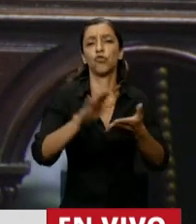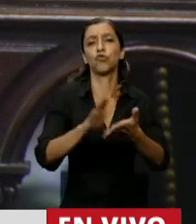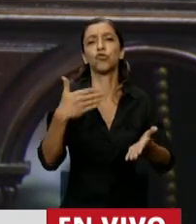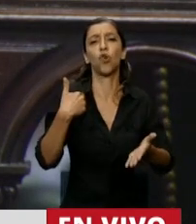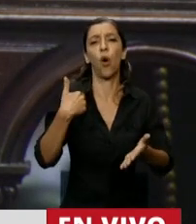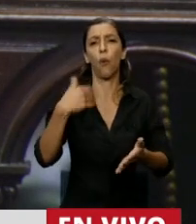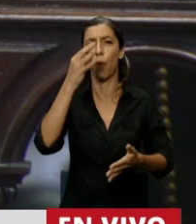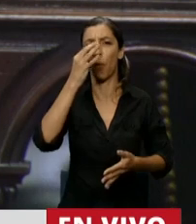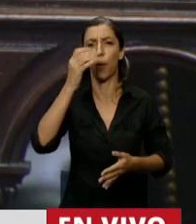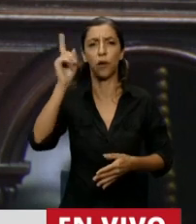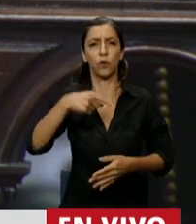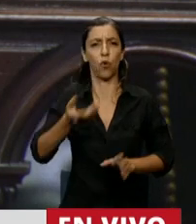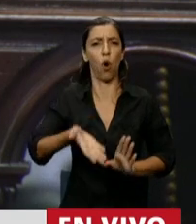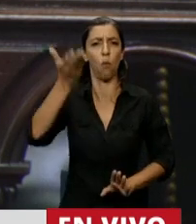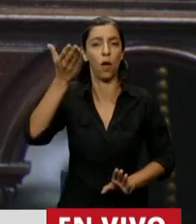jubilatorio.